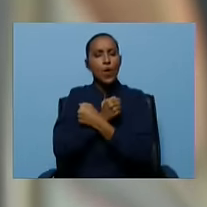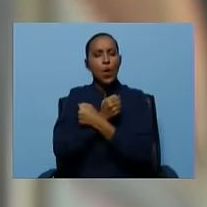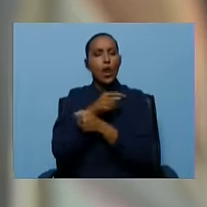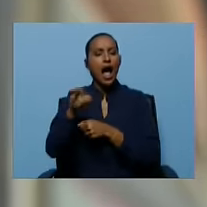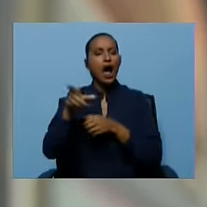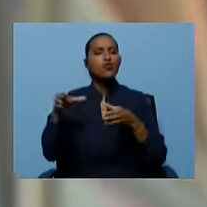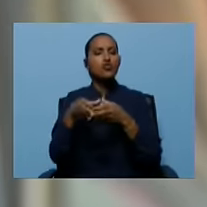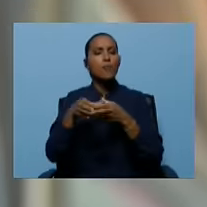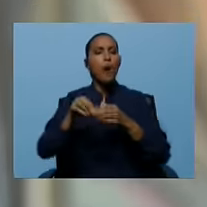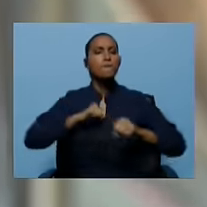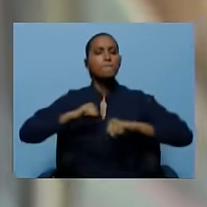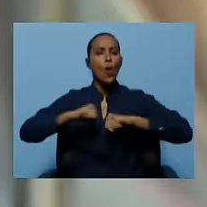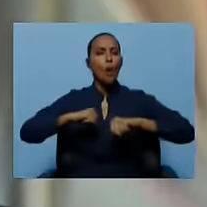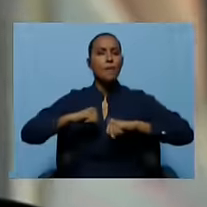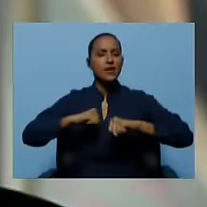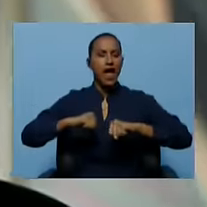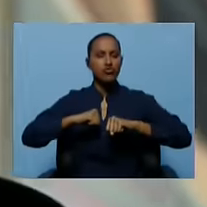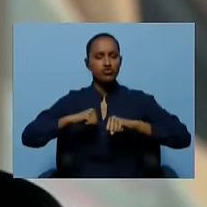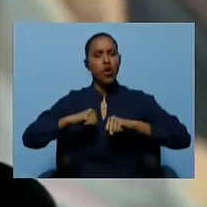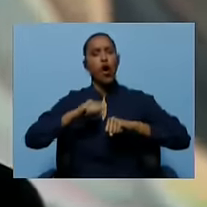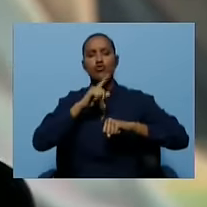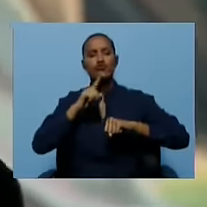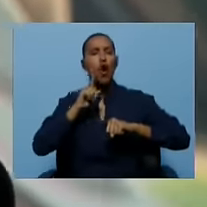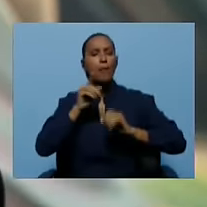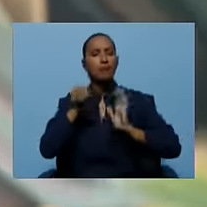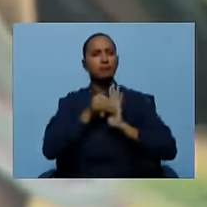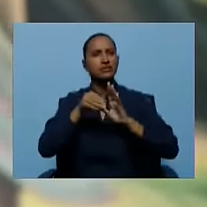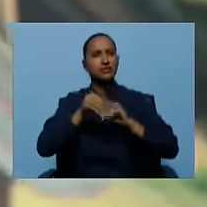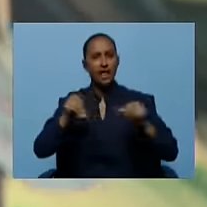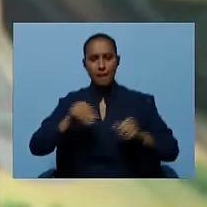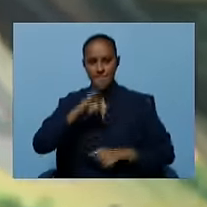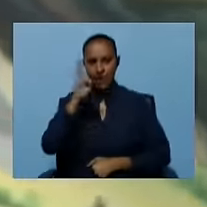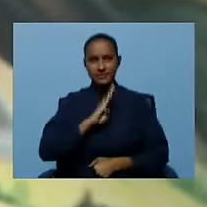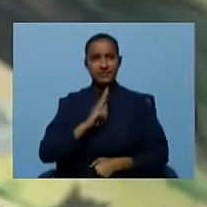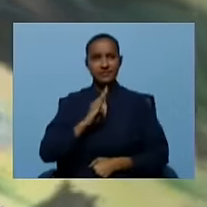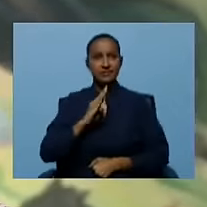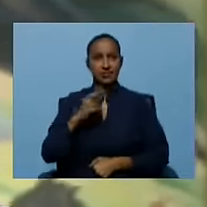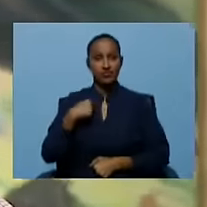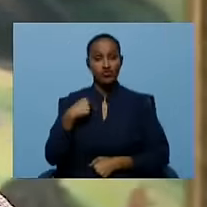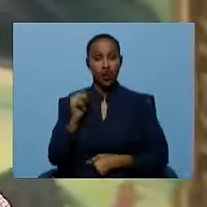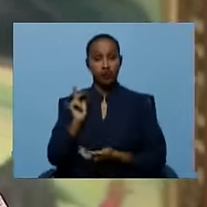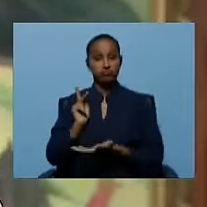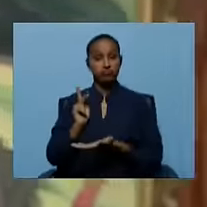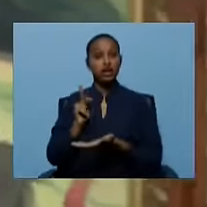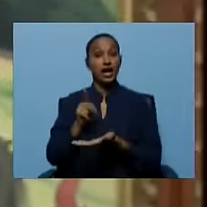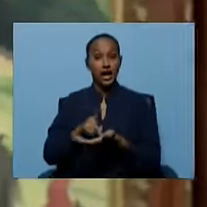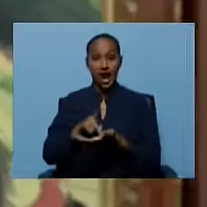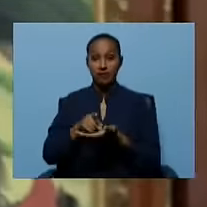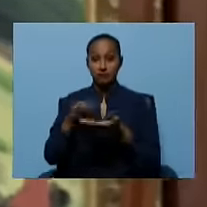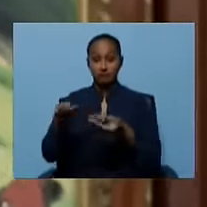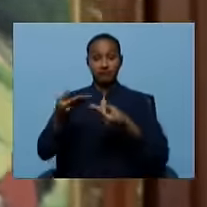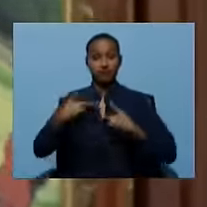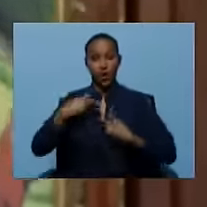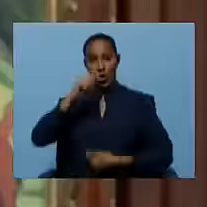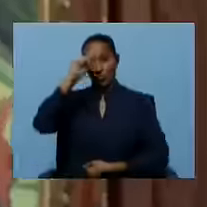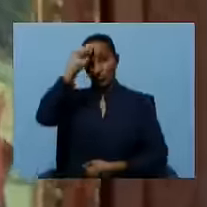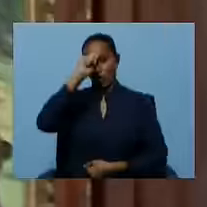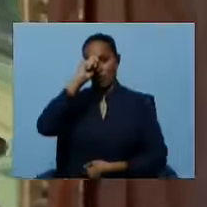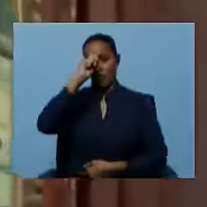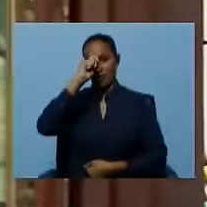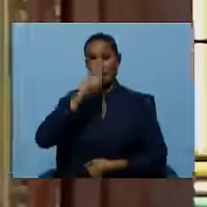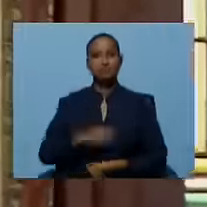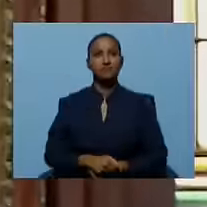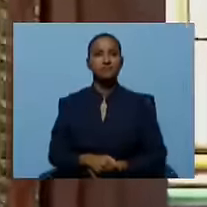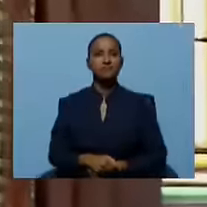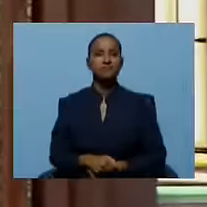do Brasil. ¡Bienvenido! Mira, me condecoraron al llegar. Porque decir Movimiento Sin